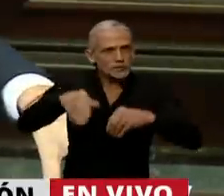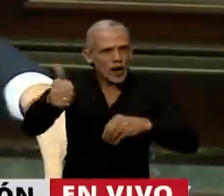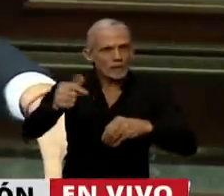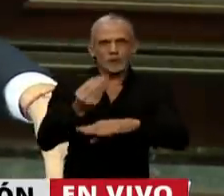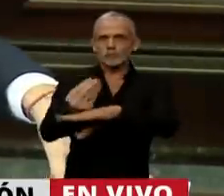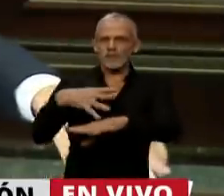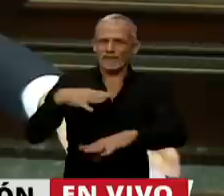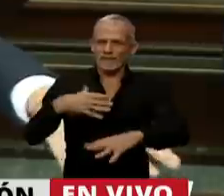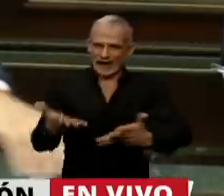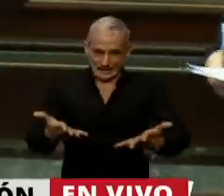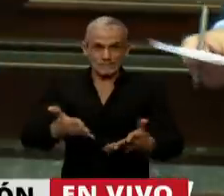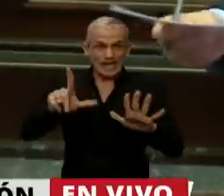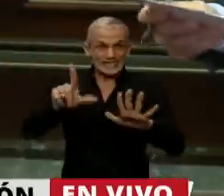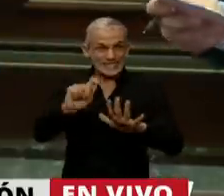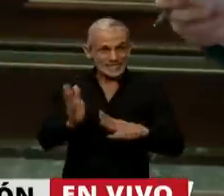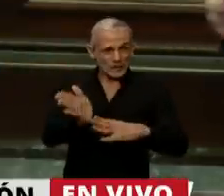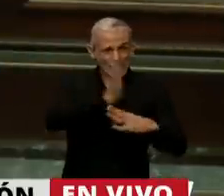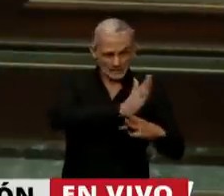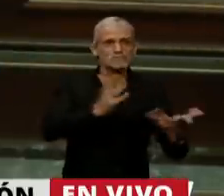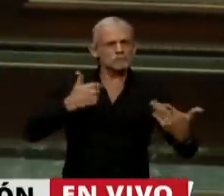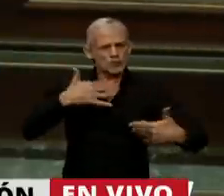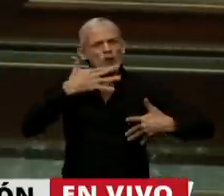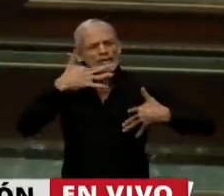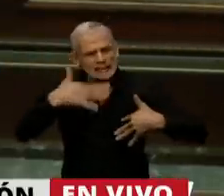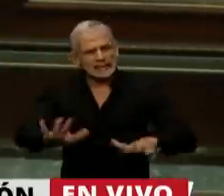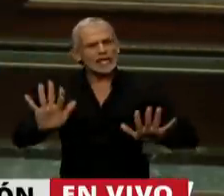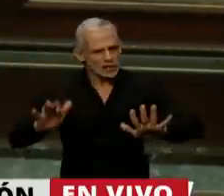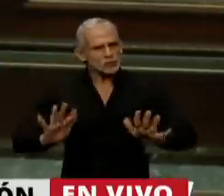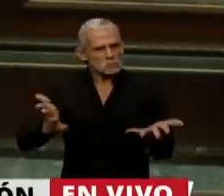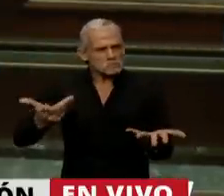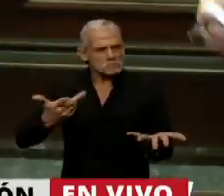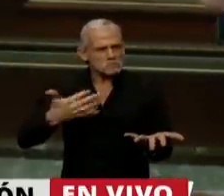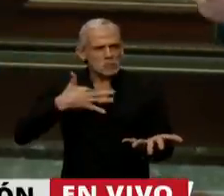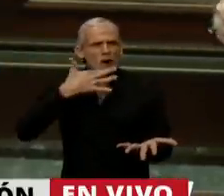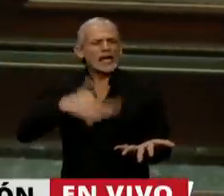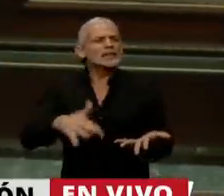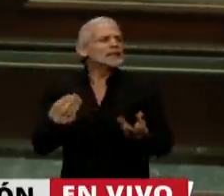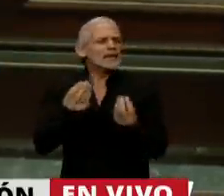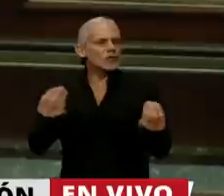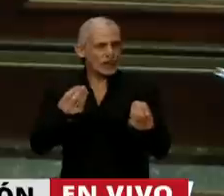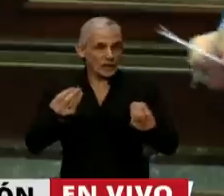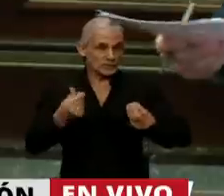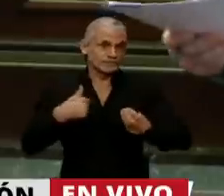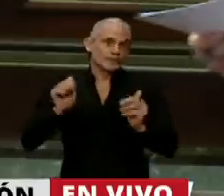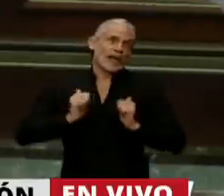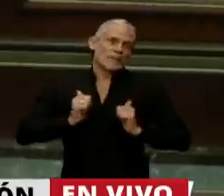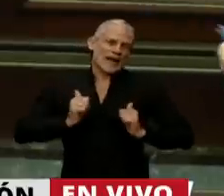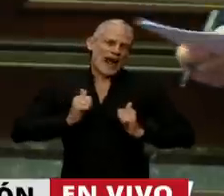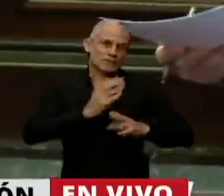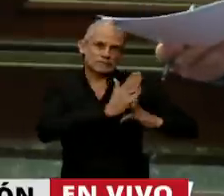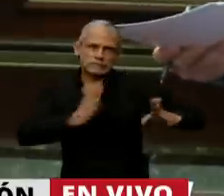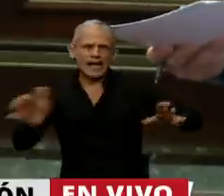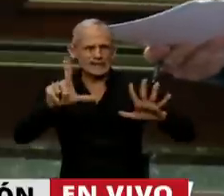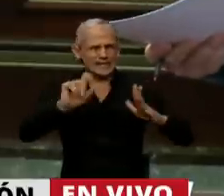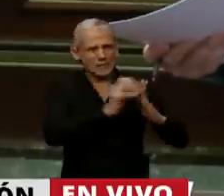Hace 7 meses, yo entiendo y valoro que me hayan esperado todo este tiempo, pero la